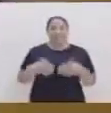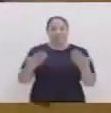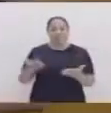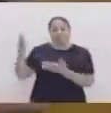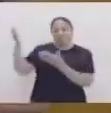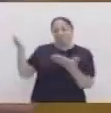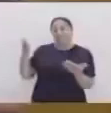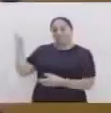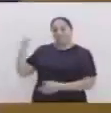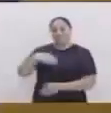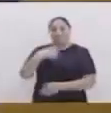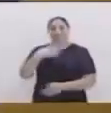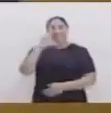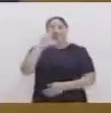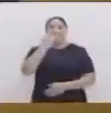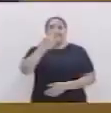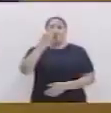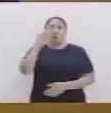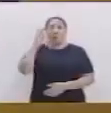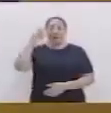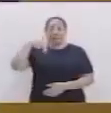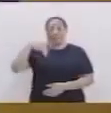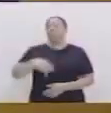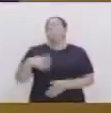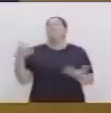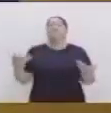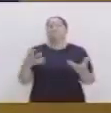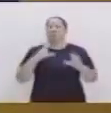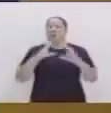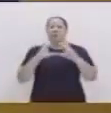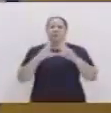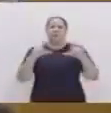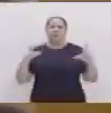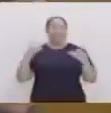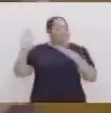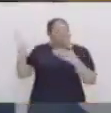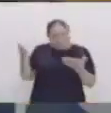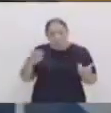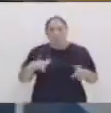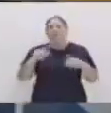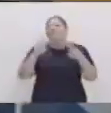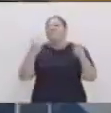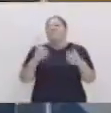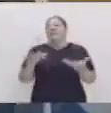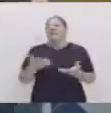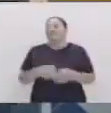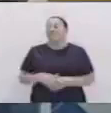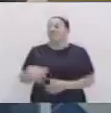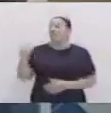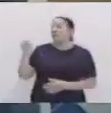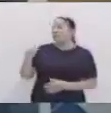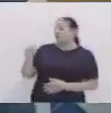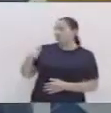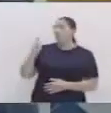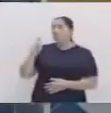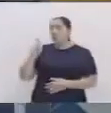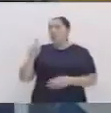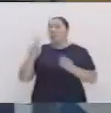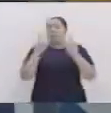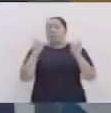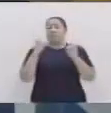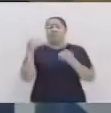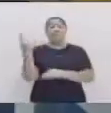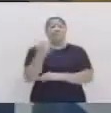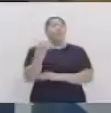Lauren Calderón nos acompaña hoy en el segmento de comunicación y lenguaje. Lauren, bienvenida. ¿Qué tema vamos a desarrollar hoy? Hoy vamos a ver un tema